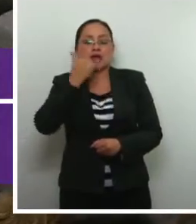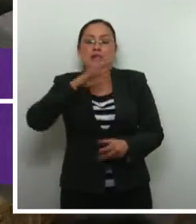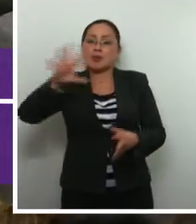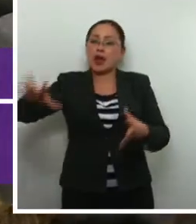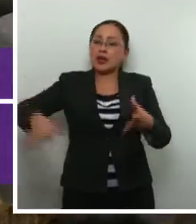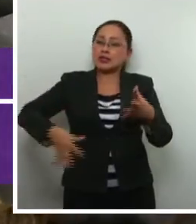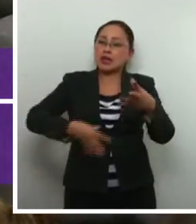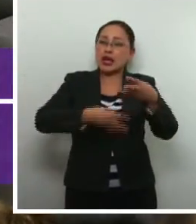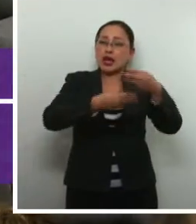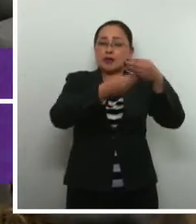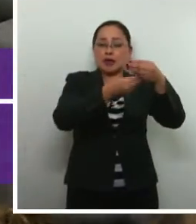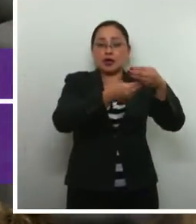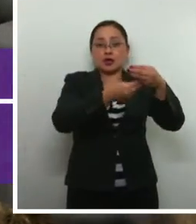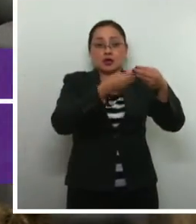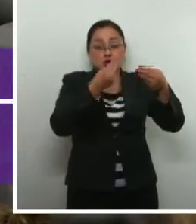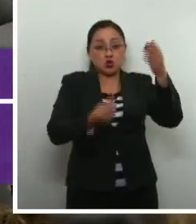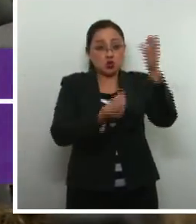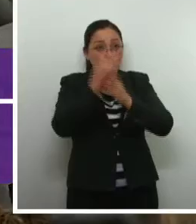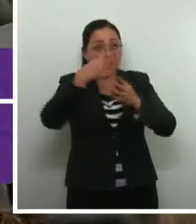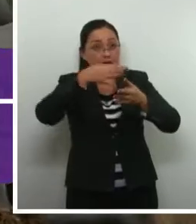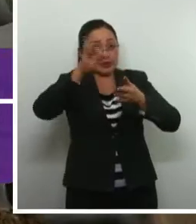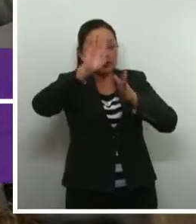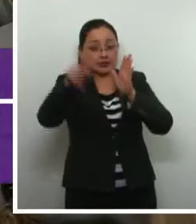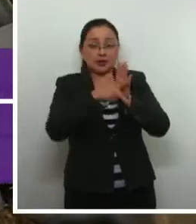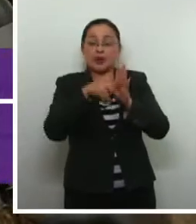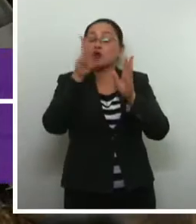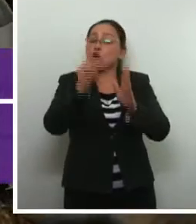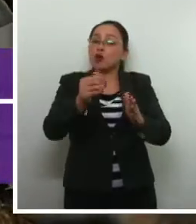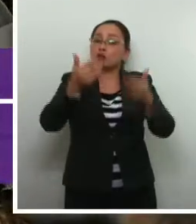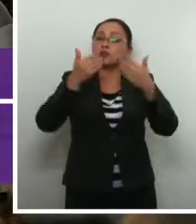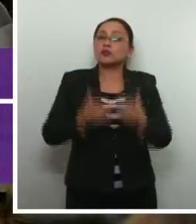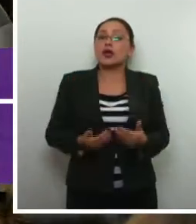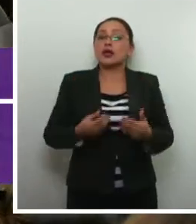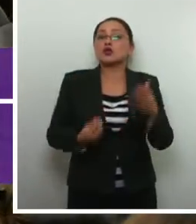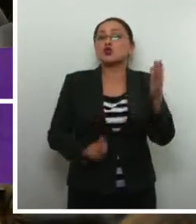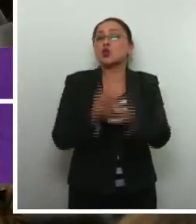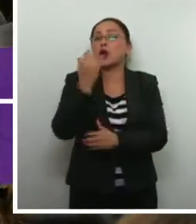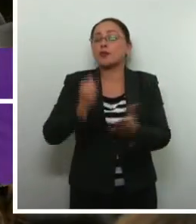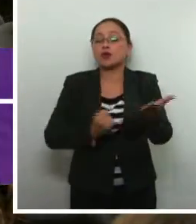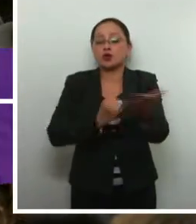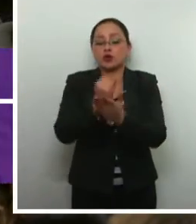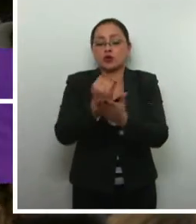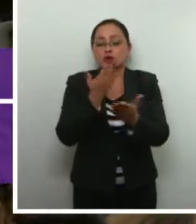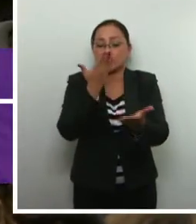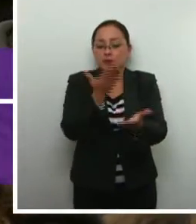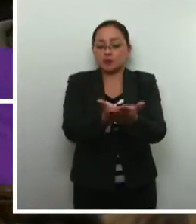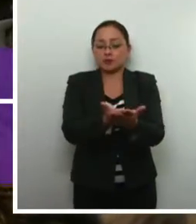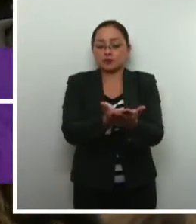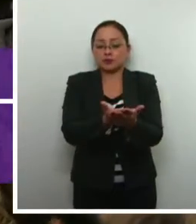reserva. No es una nueva reserva, más bien hay como saldo de ese